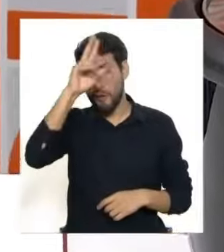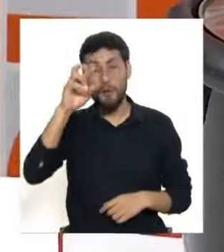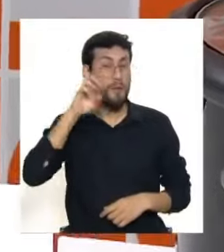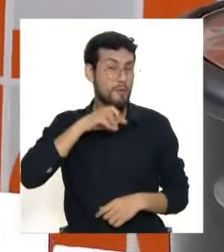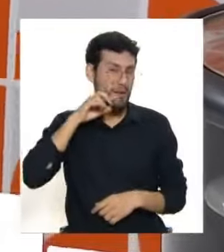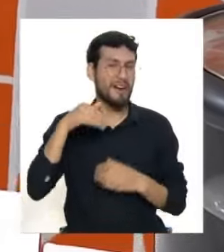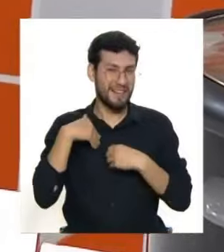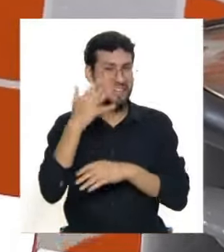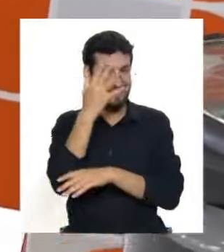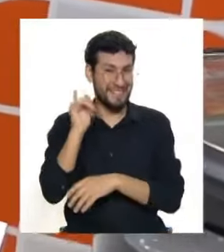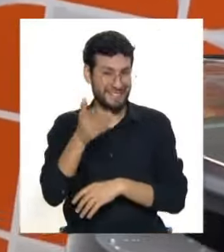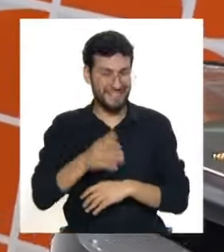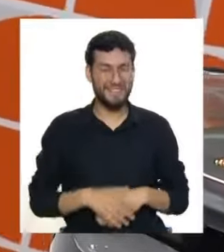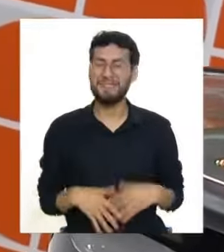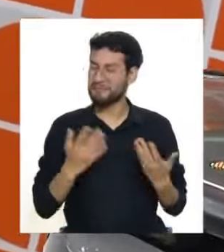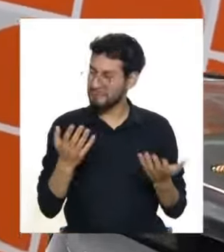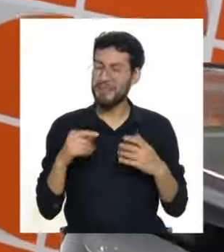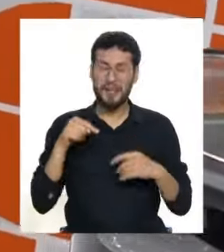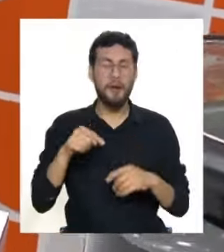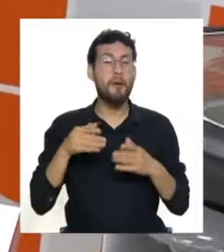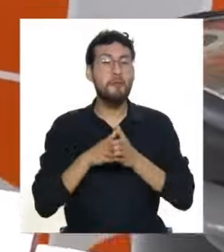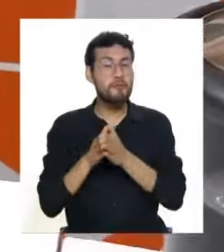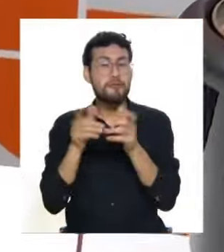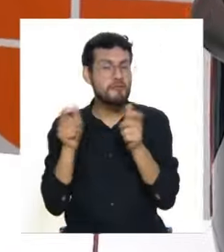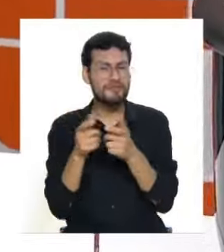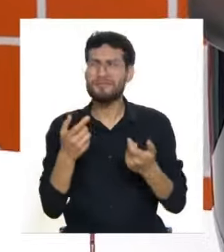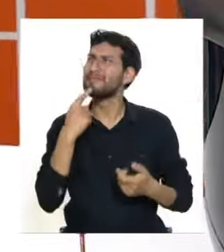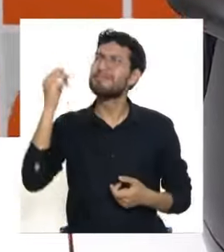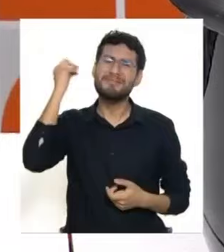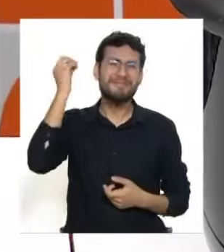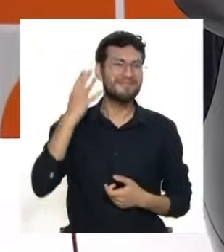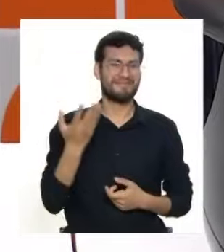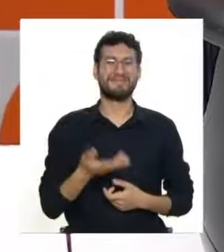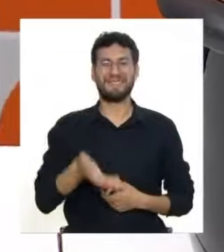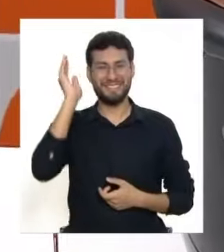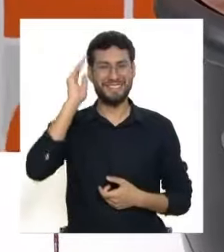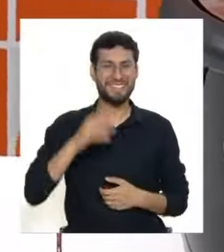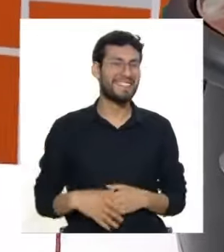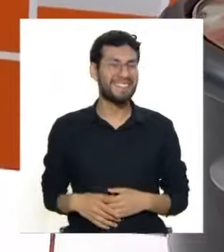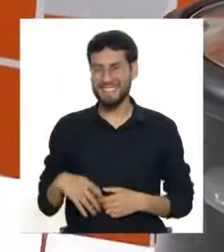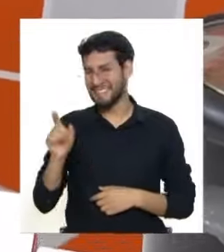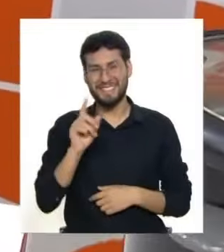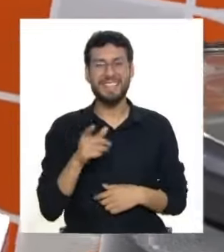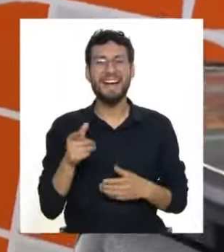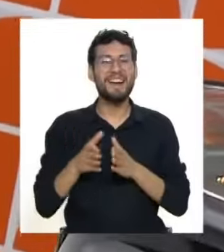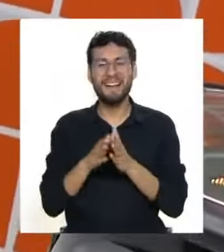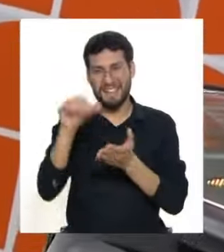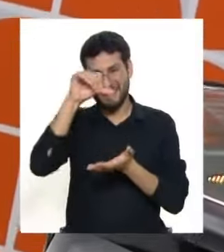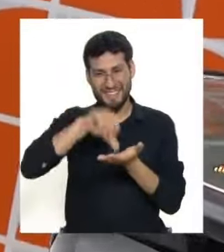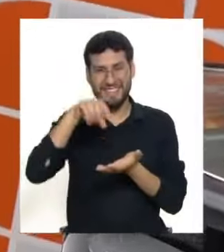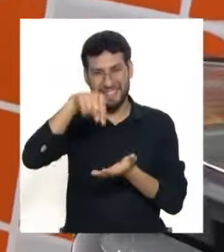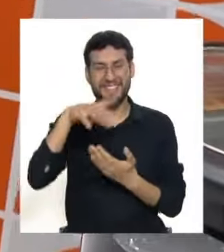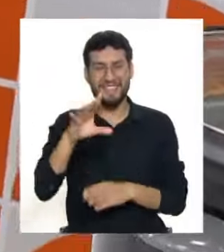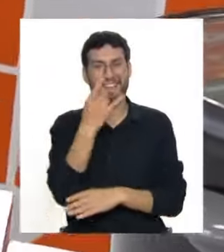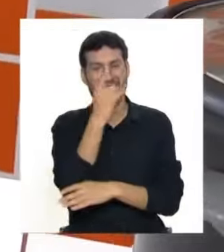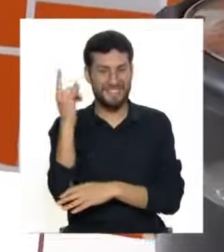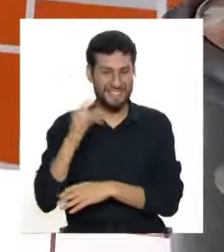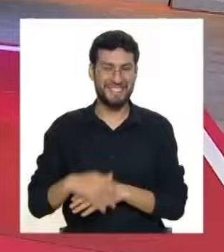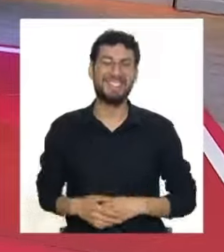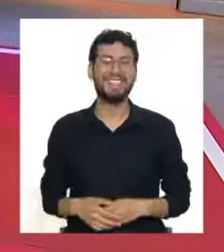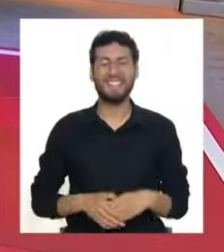todos ellos ya lo saben. Pucallpa no es un departamento, hijita, ¿quién me está soplando? Pucallpa es la capital del departamento de